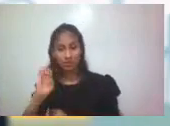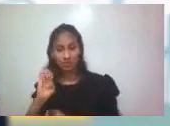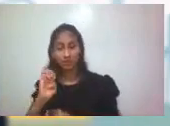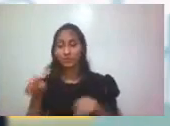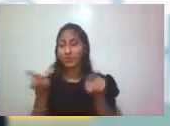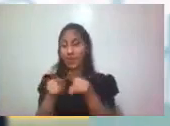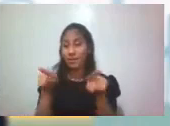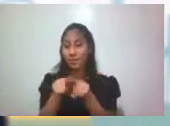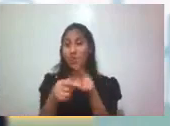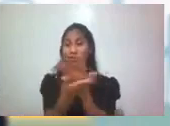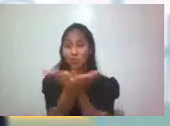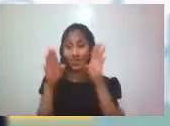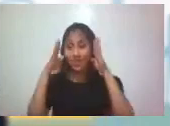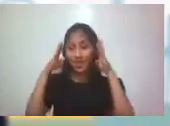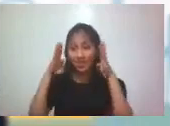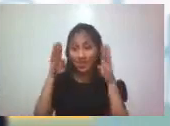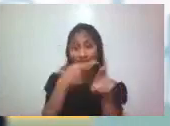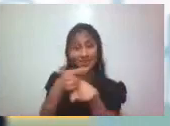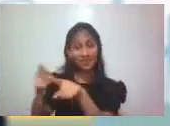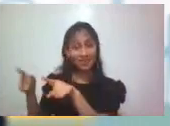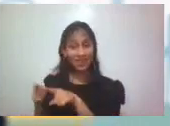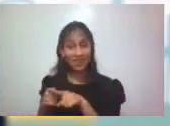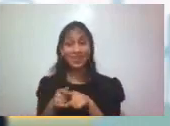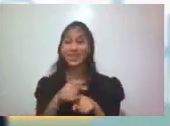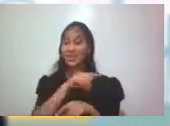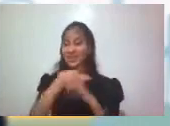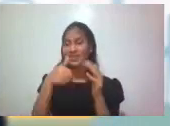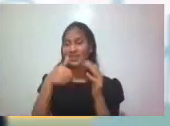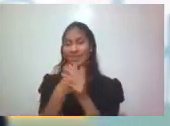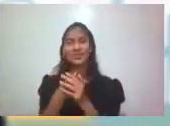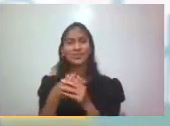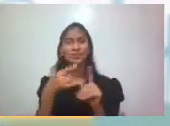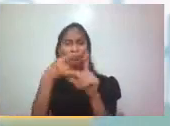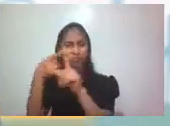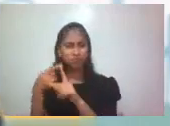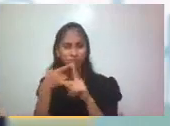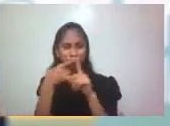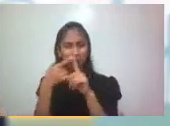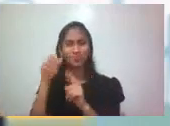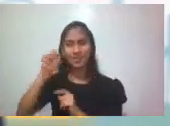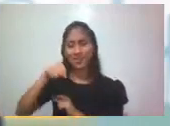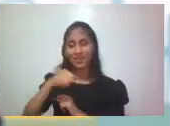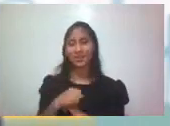manténganse atentos a los próximos webinars de Viendo con SENACE